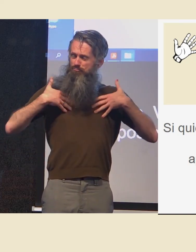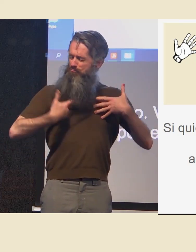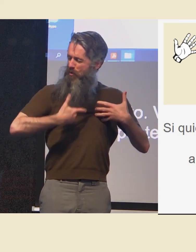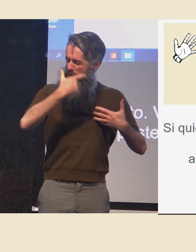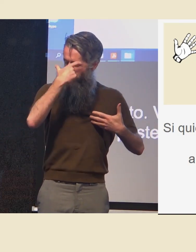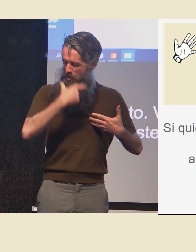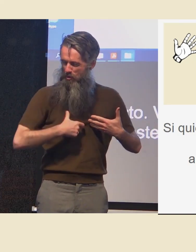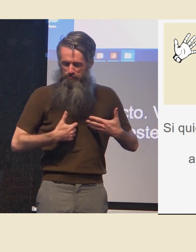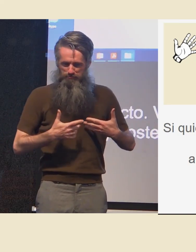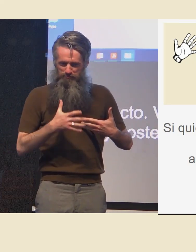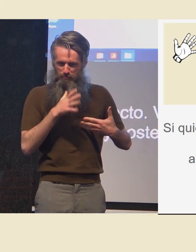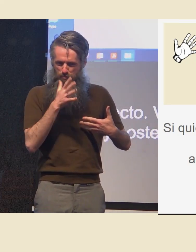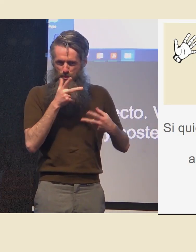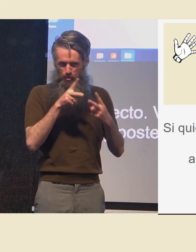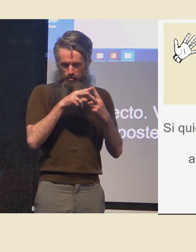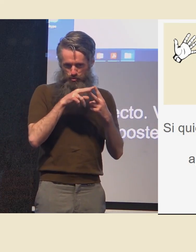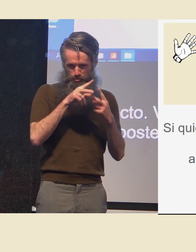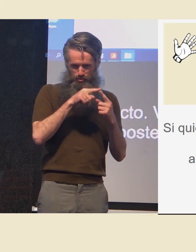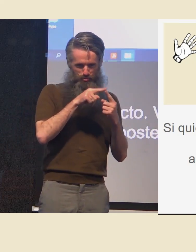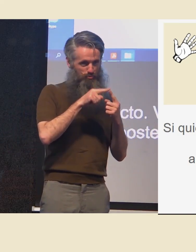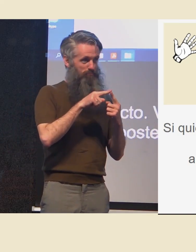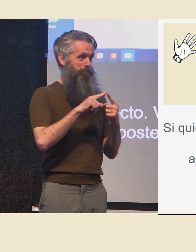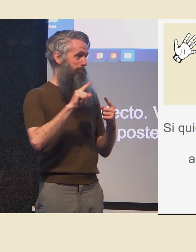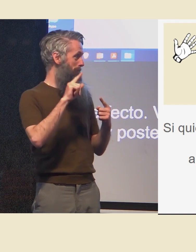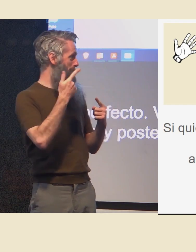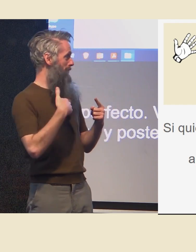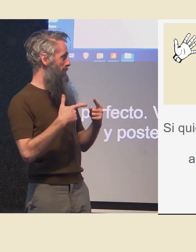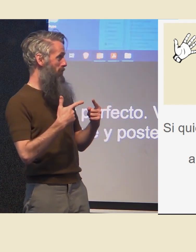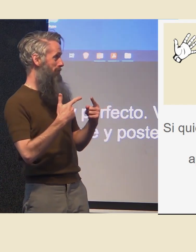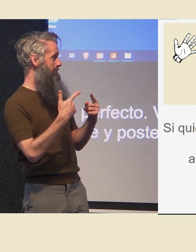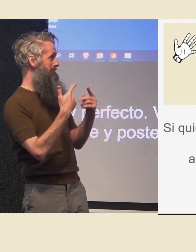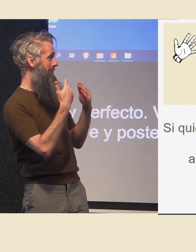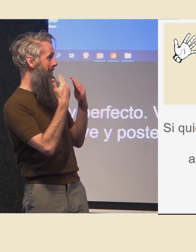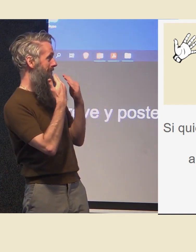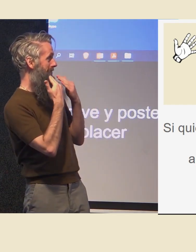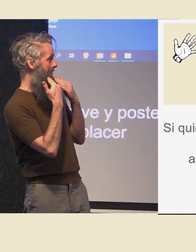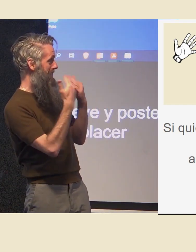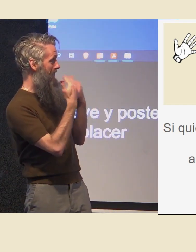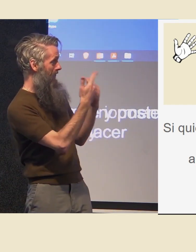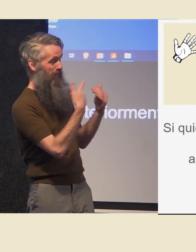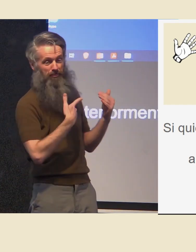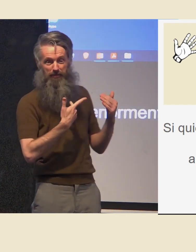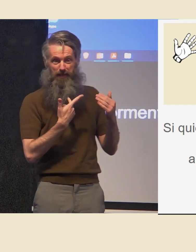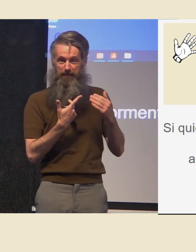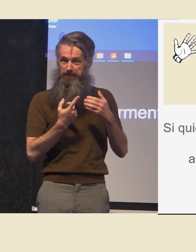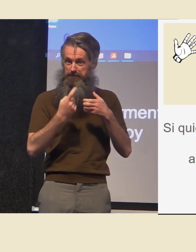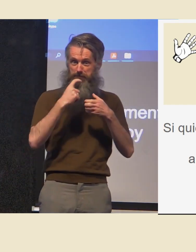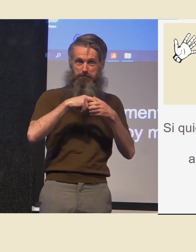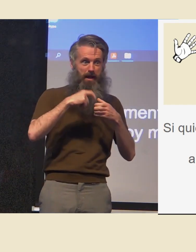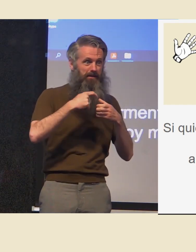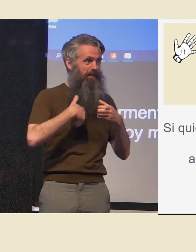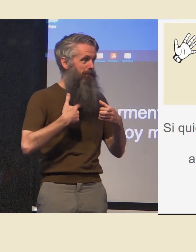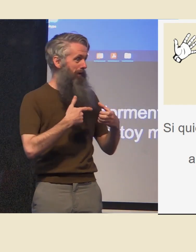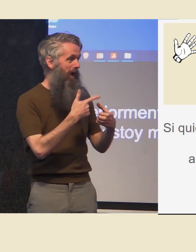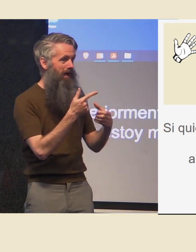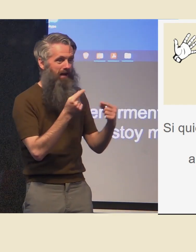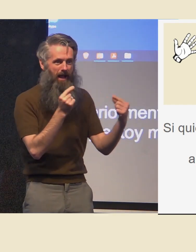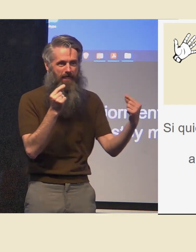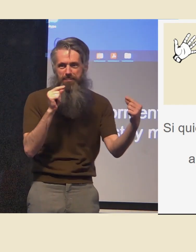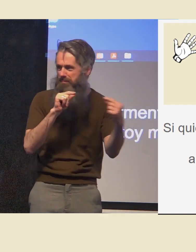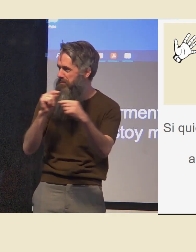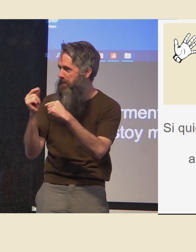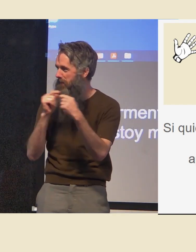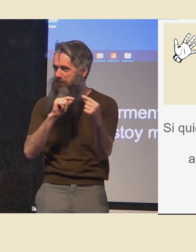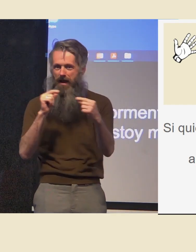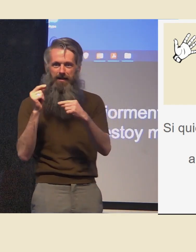Para mí es un placer, estoy muy emocionado, gracias a la invitación para poder